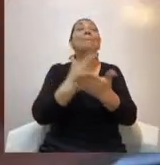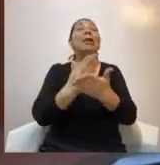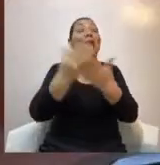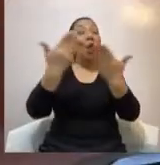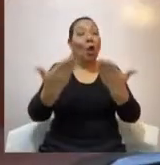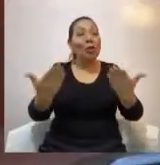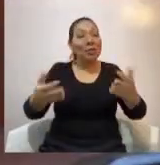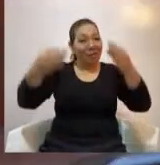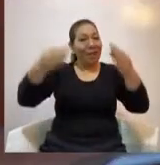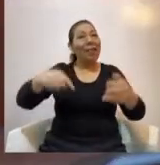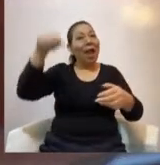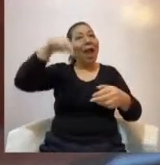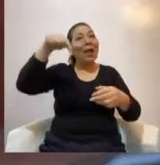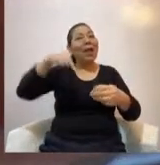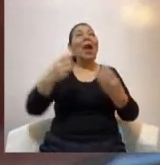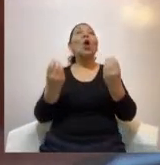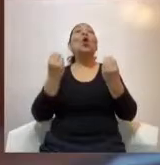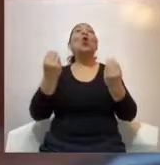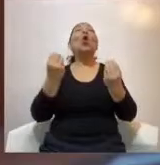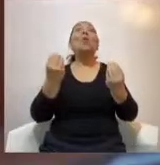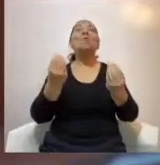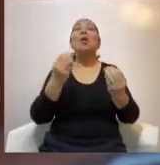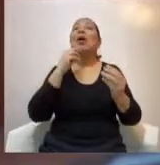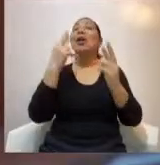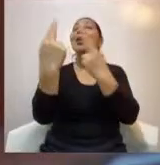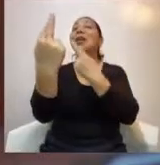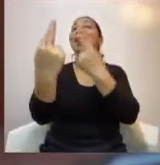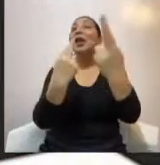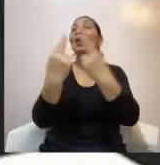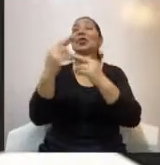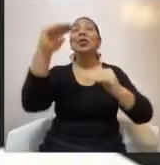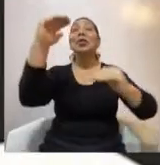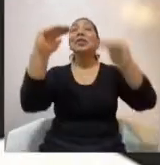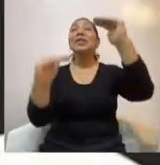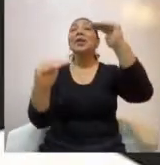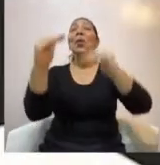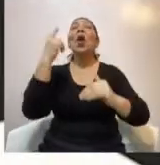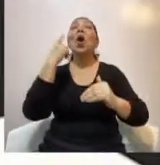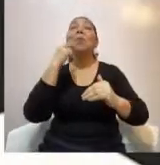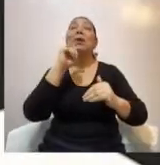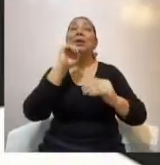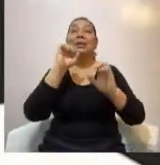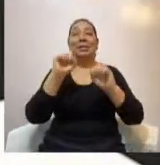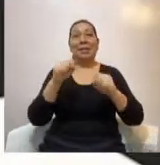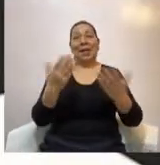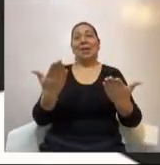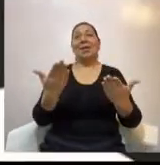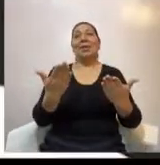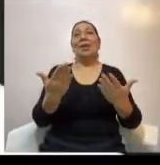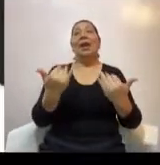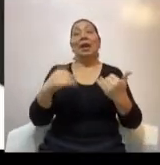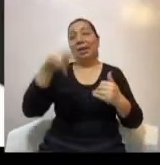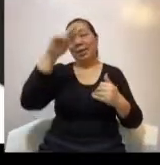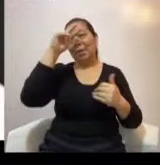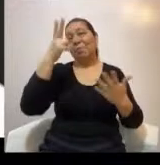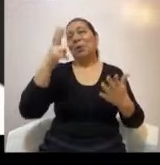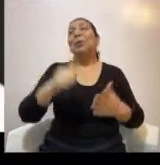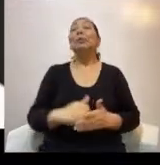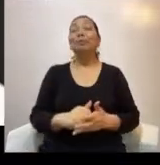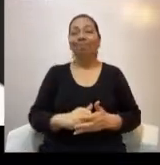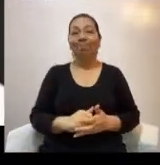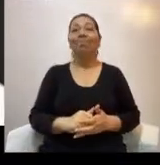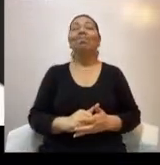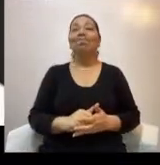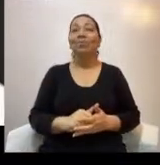sino parte de la realidad, concretiza teniendo en cuenta las relaciones desiguales de género existentes en nuestro